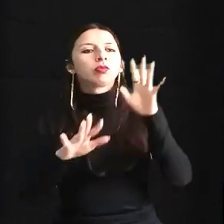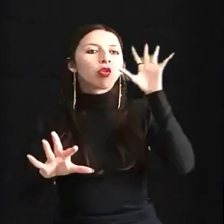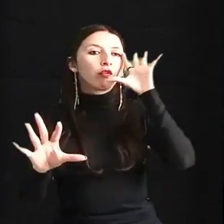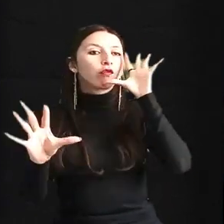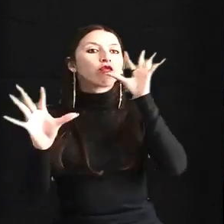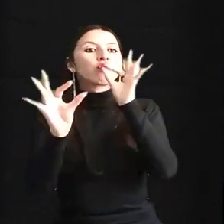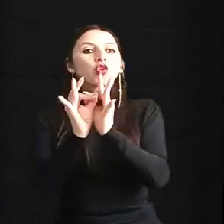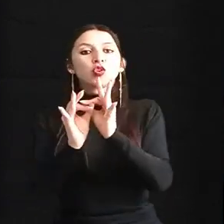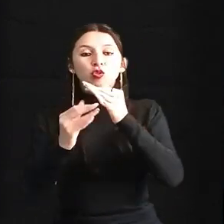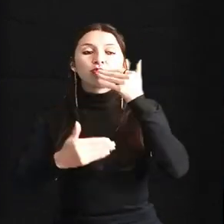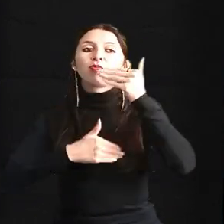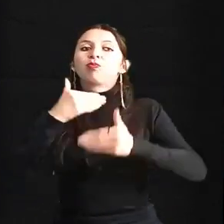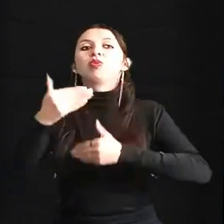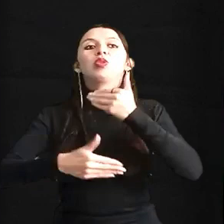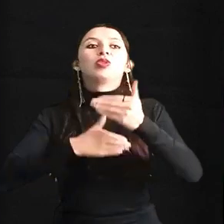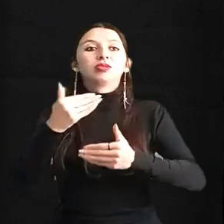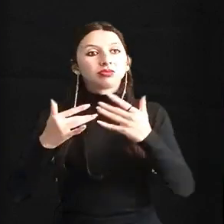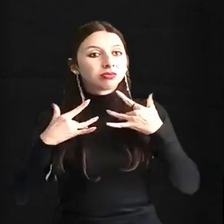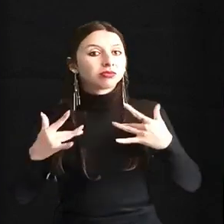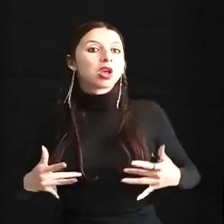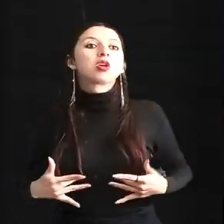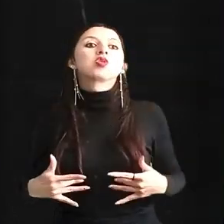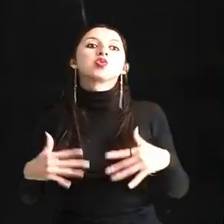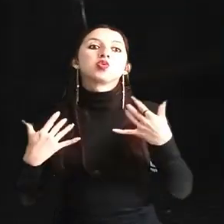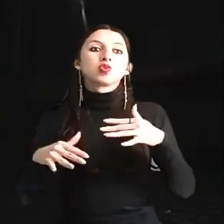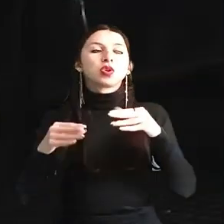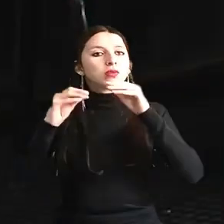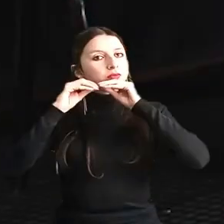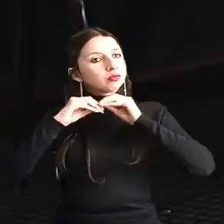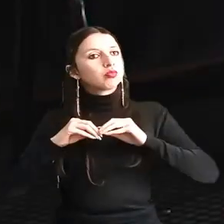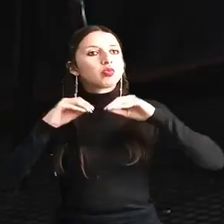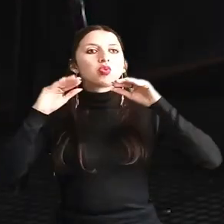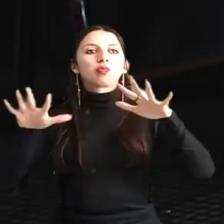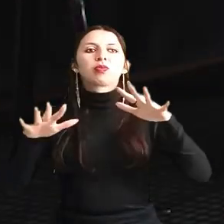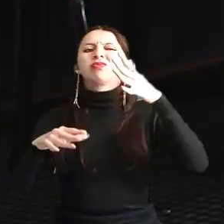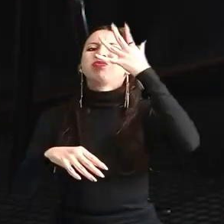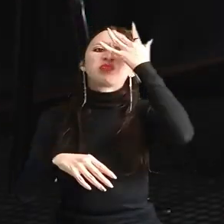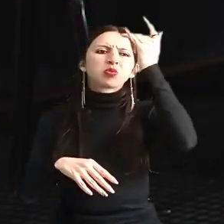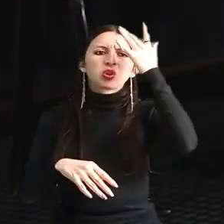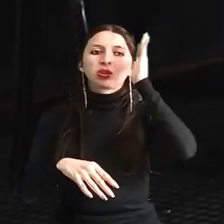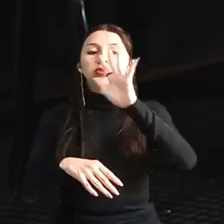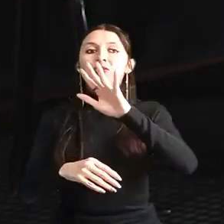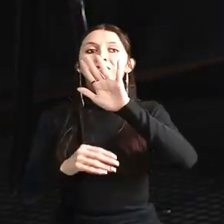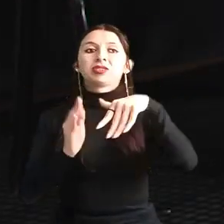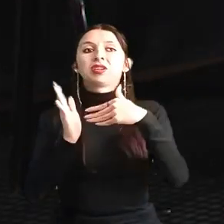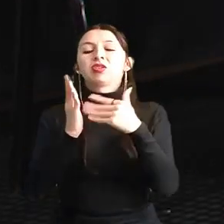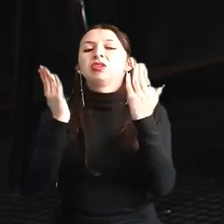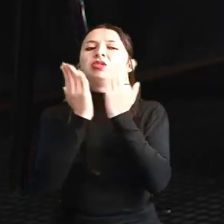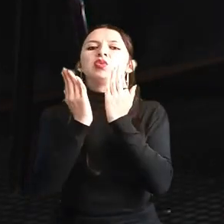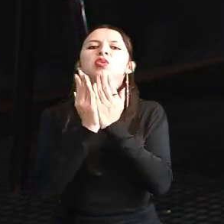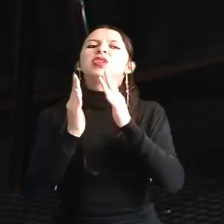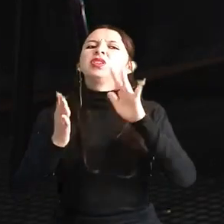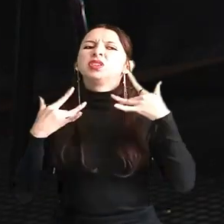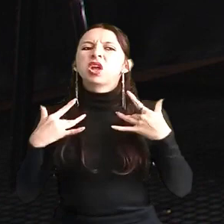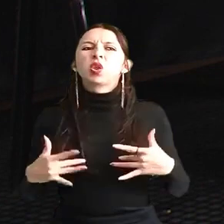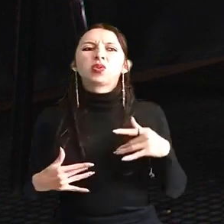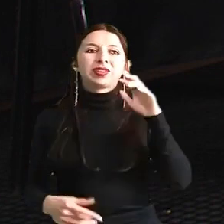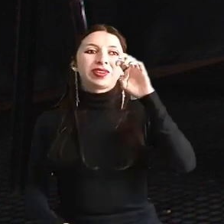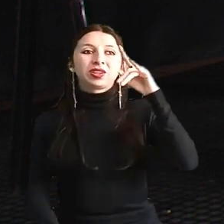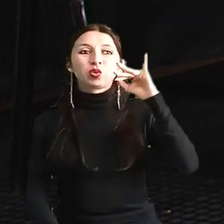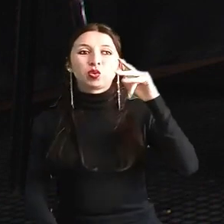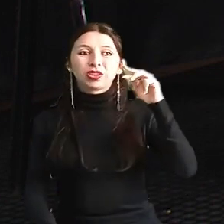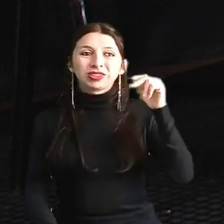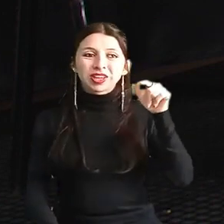y nos enfocamos principalmente en procesos de salud pública Por qué Porque el centro de estudios en salud el cesul que